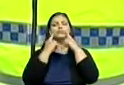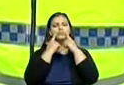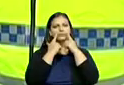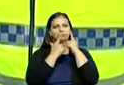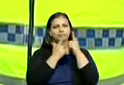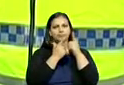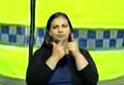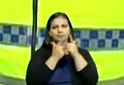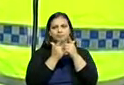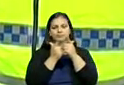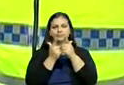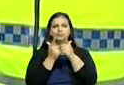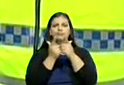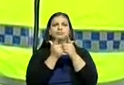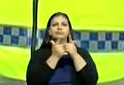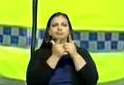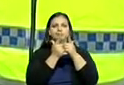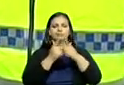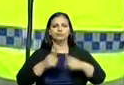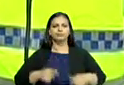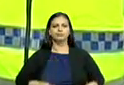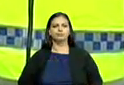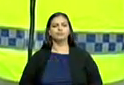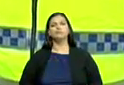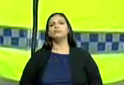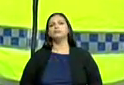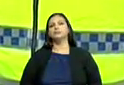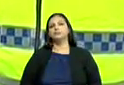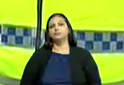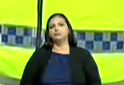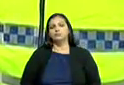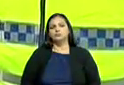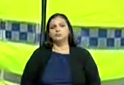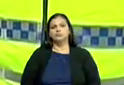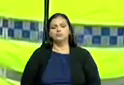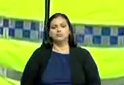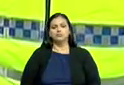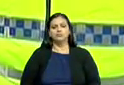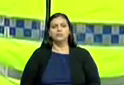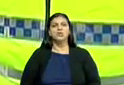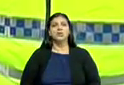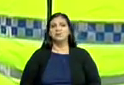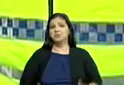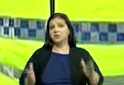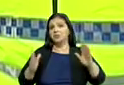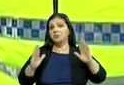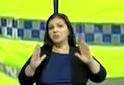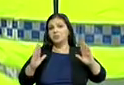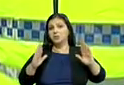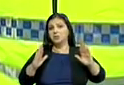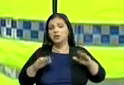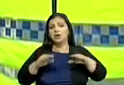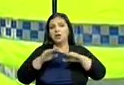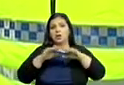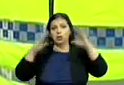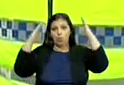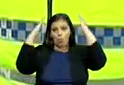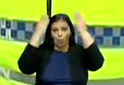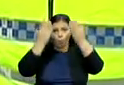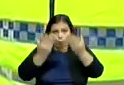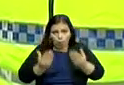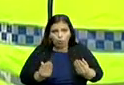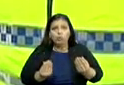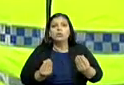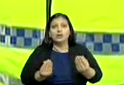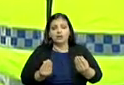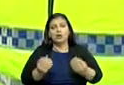y no solamente la metrovía sino también unidades que se han sumado a movilizar personas como son algunas furgonetas que hemos visto